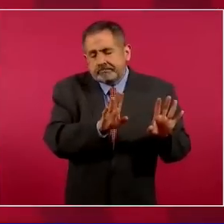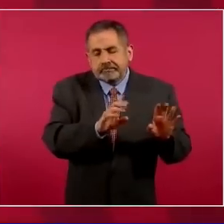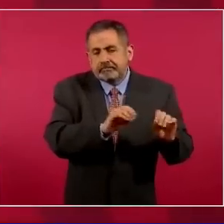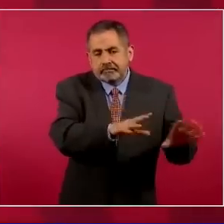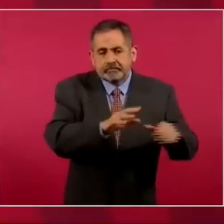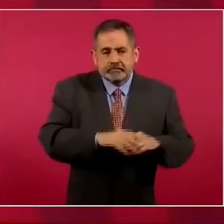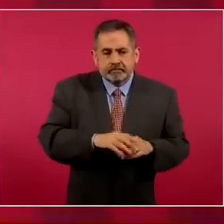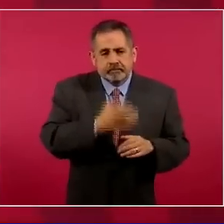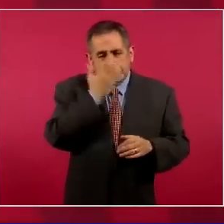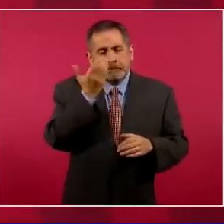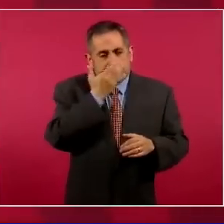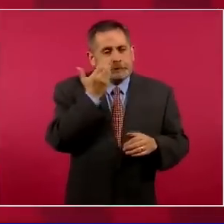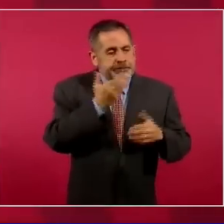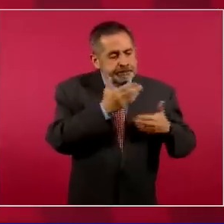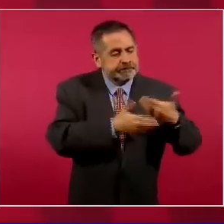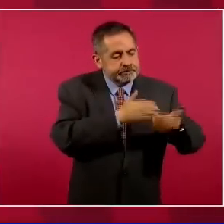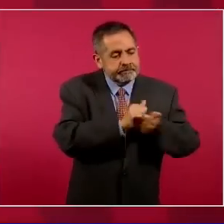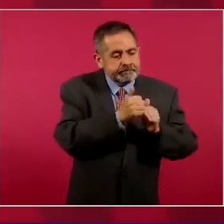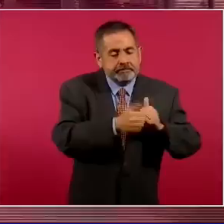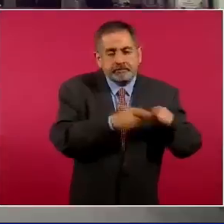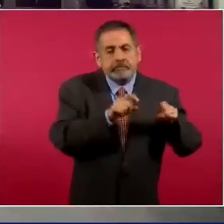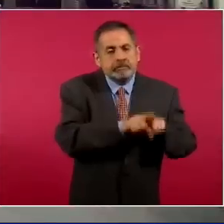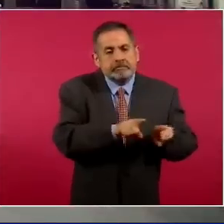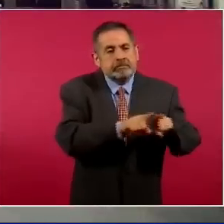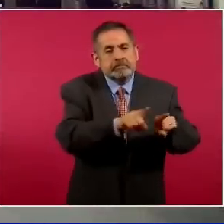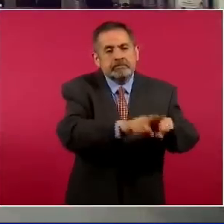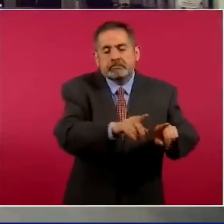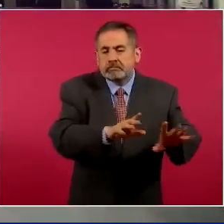del conservadurismo.